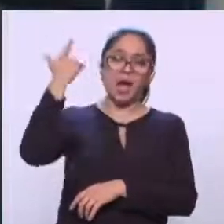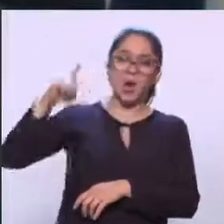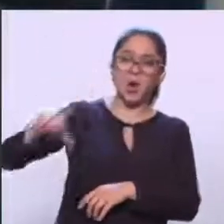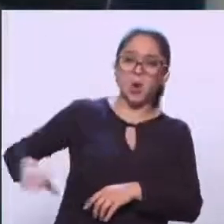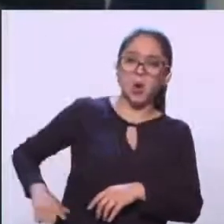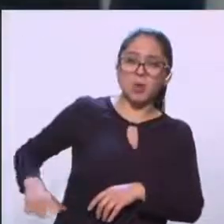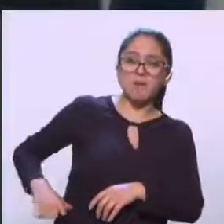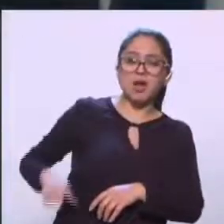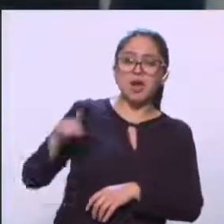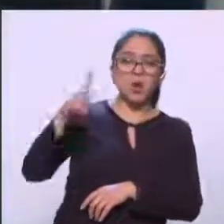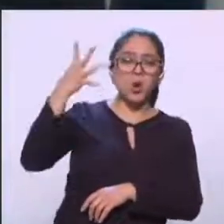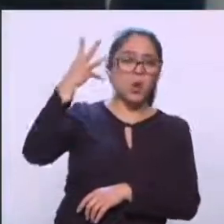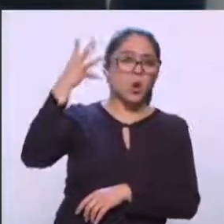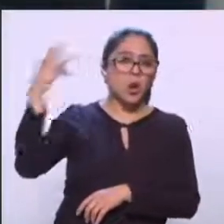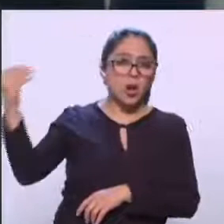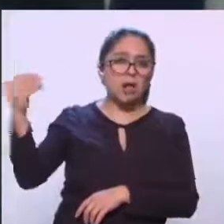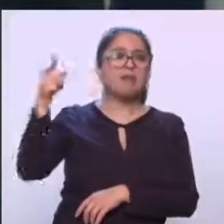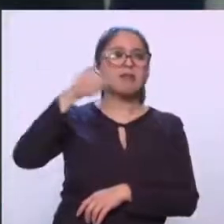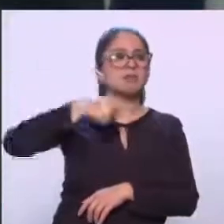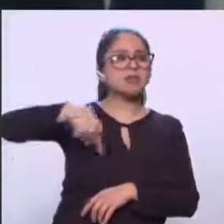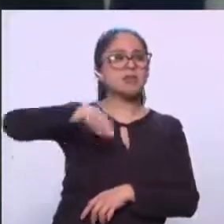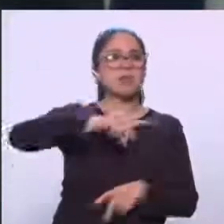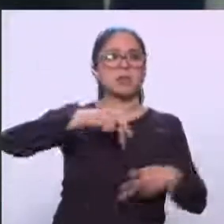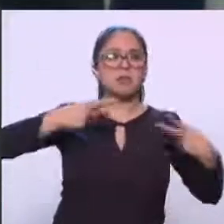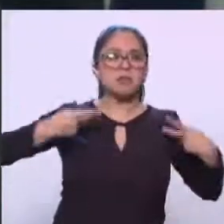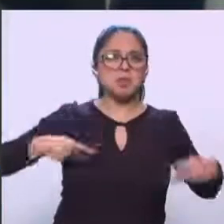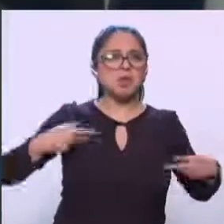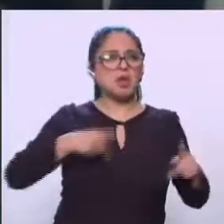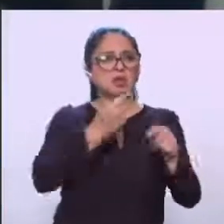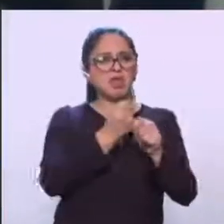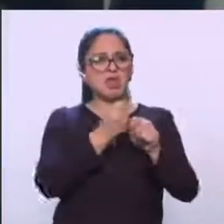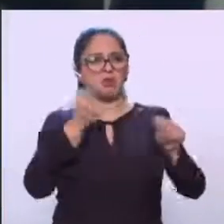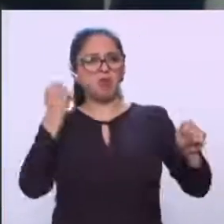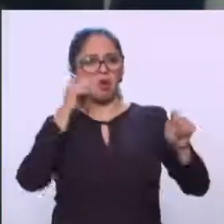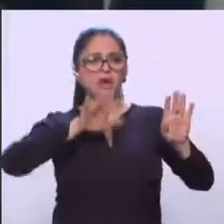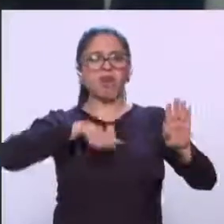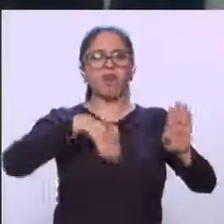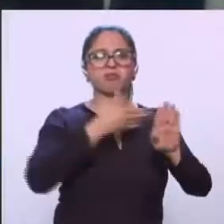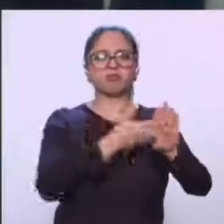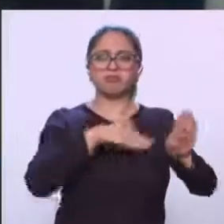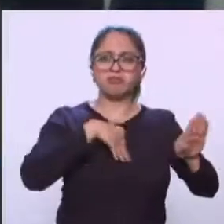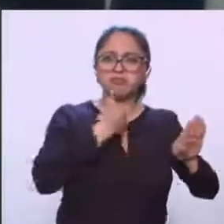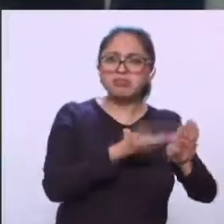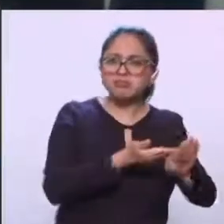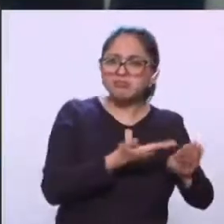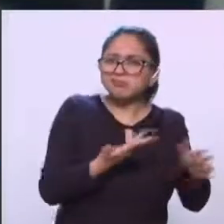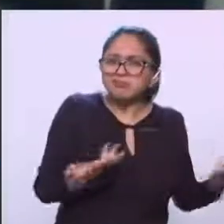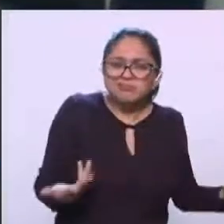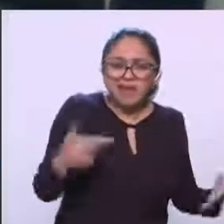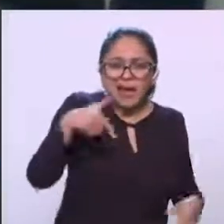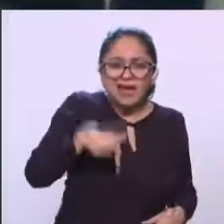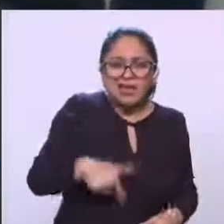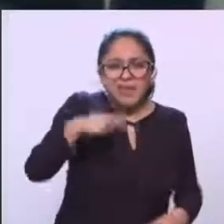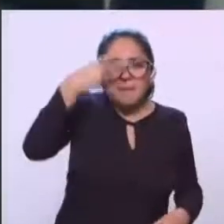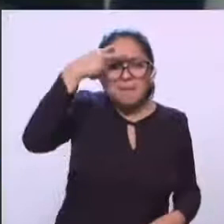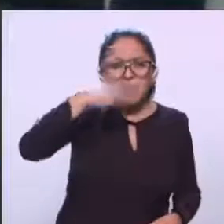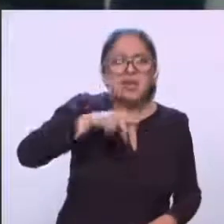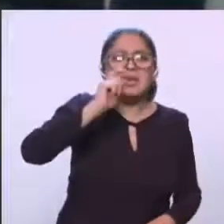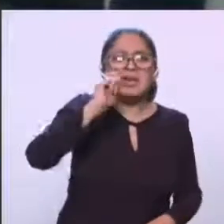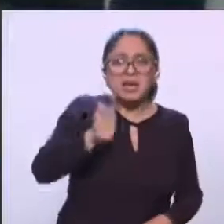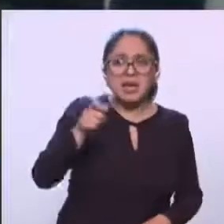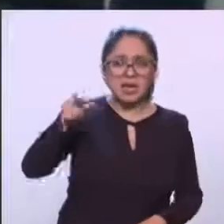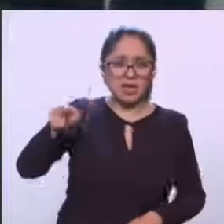ya amenazada por el sector transporte. Es importante entender que aquí en México el transporte en general